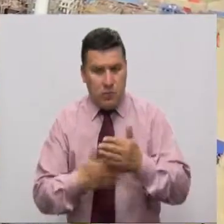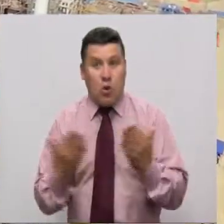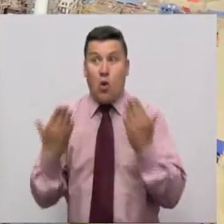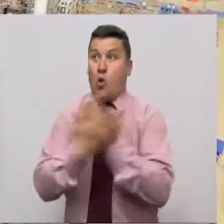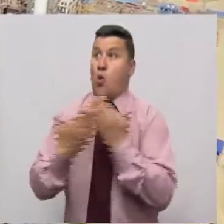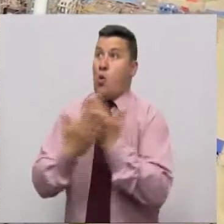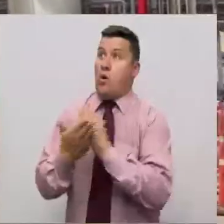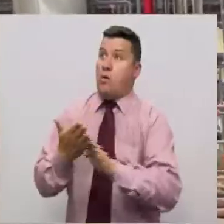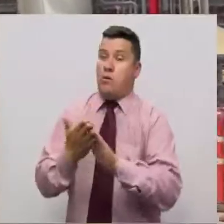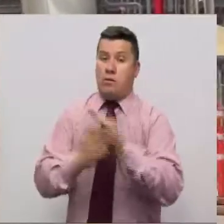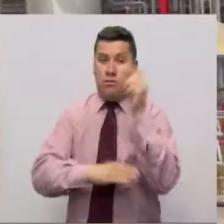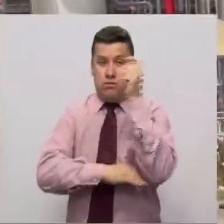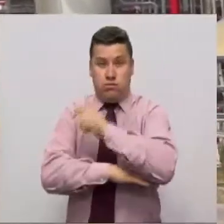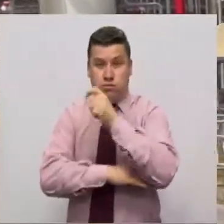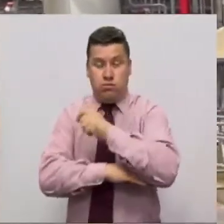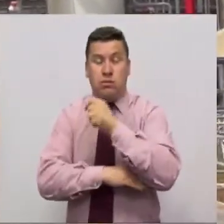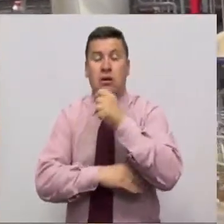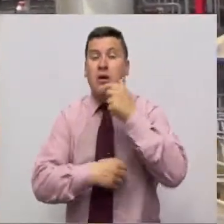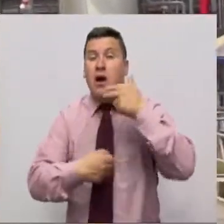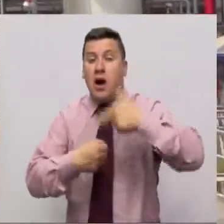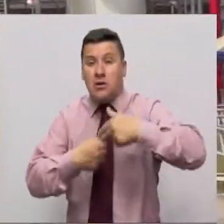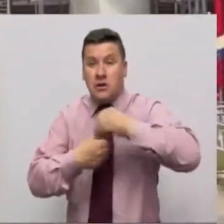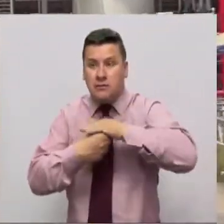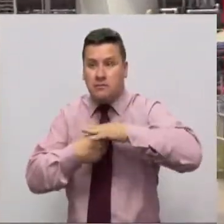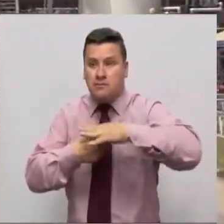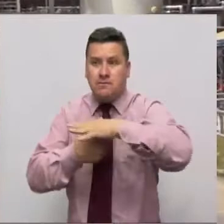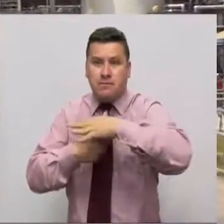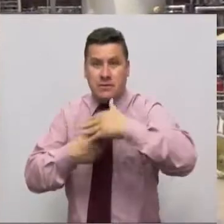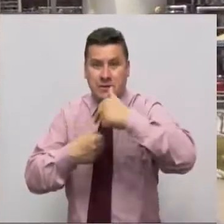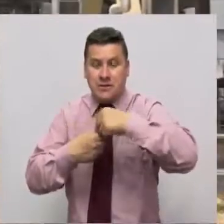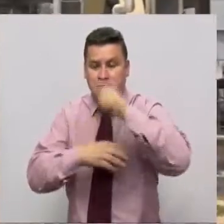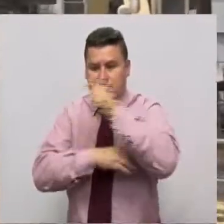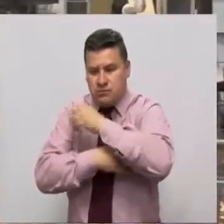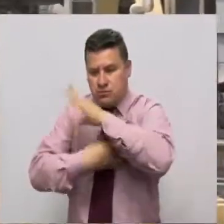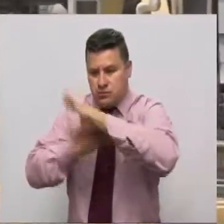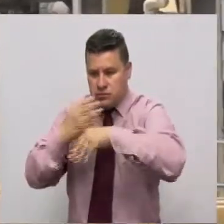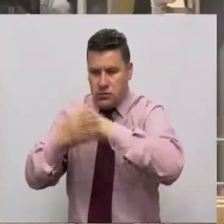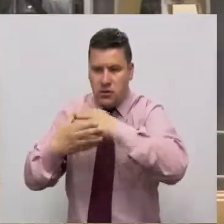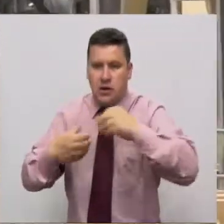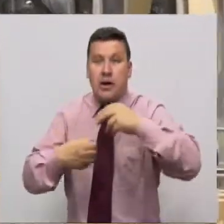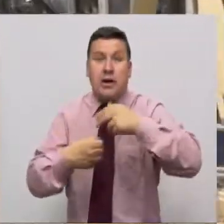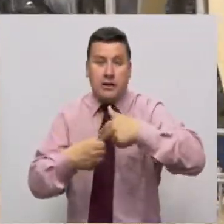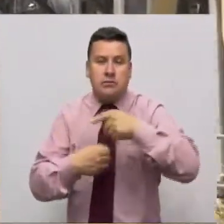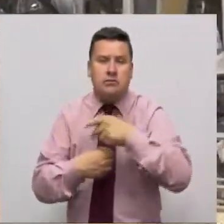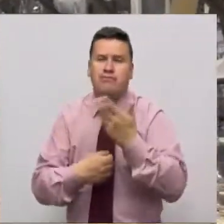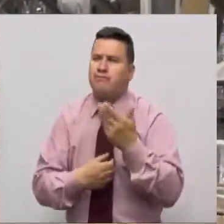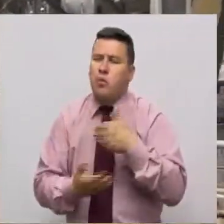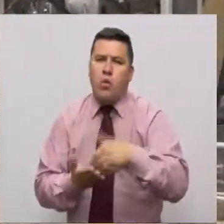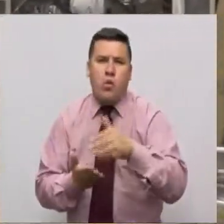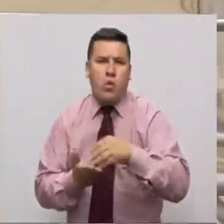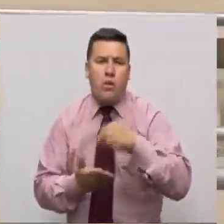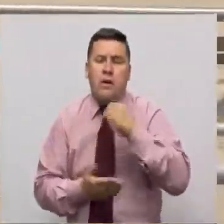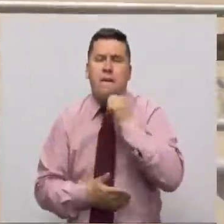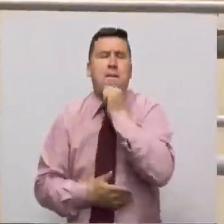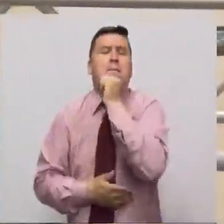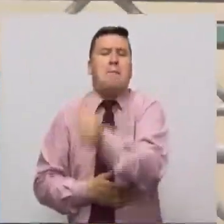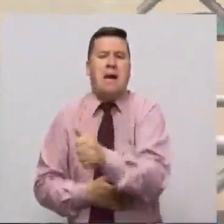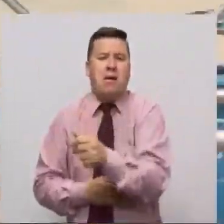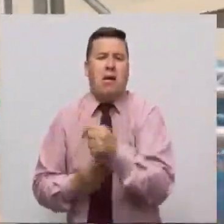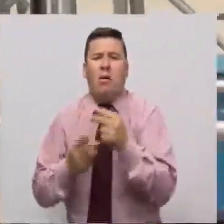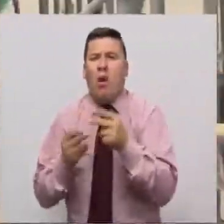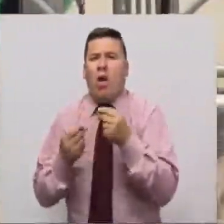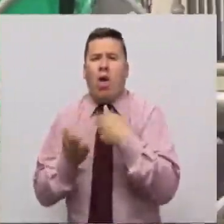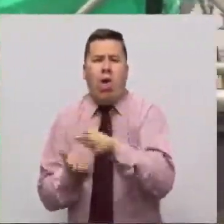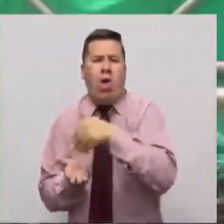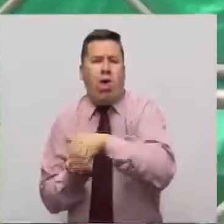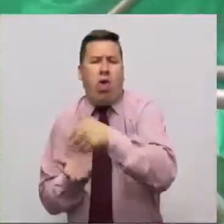El proceso de modernización de la refinería de Cartagena Reficar es considerado el mayor detrimento patrimonial de la historia de